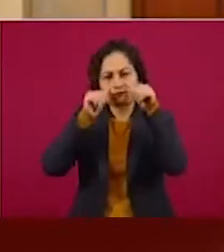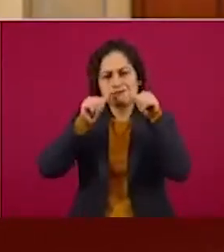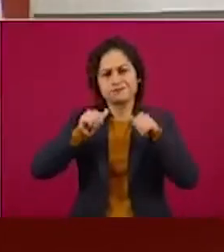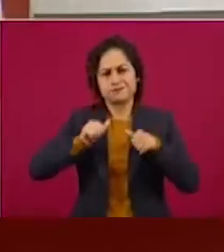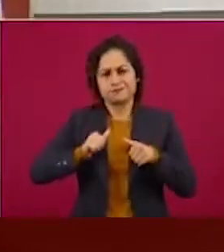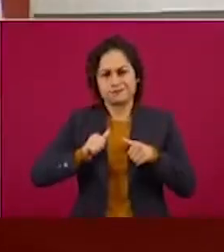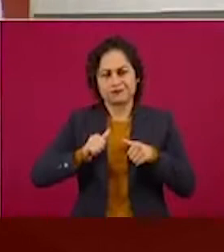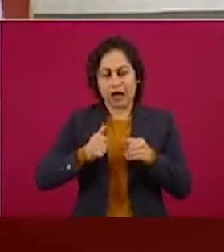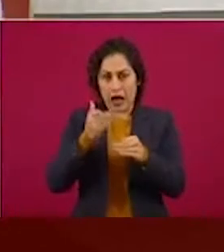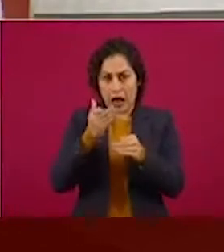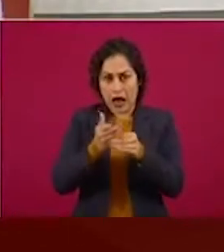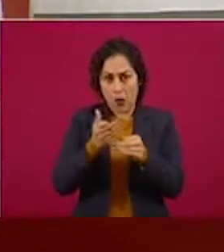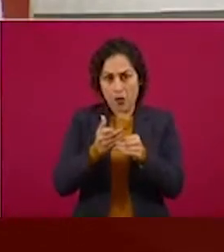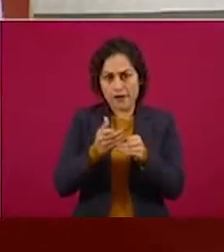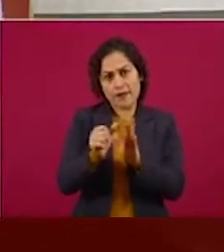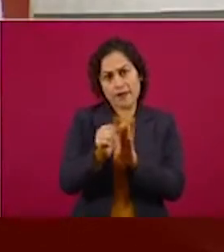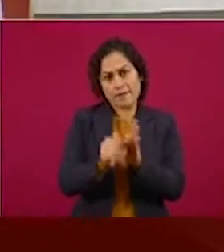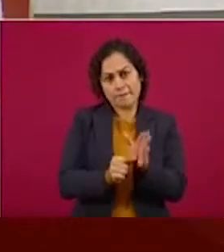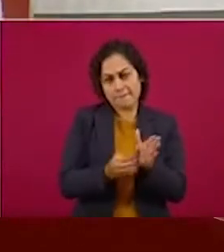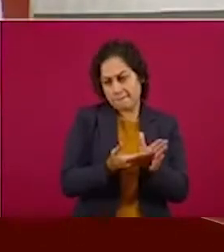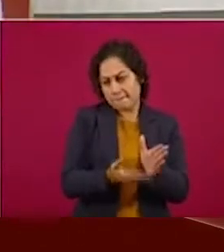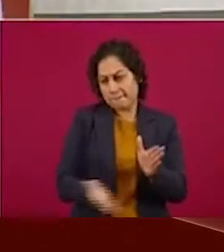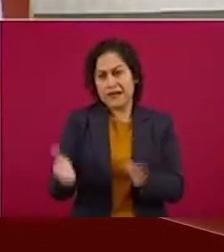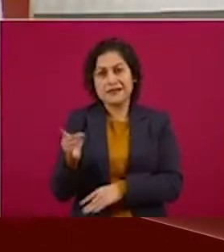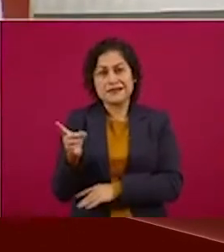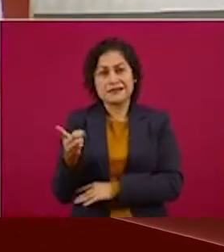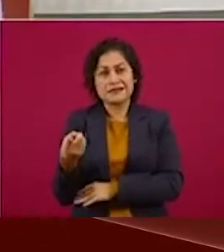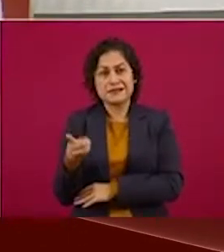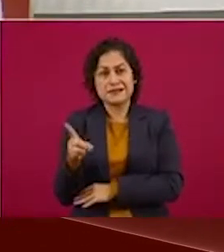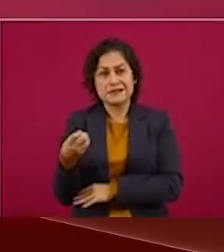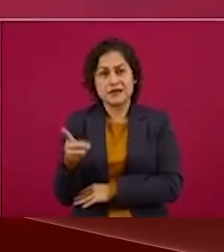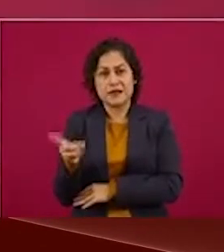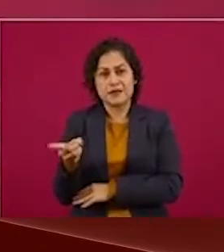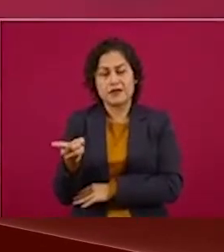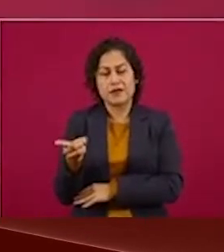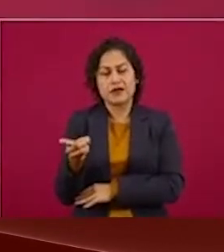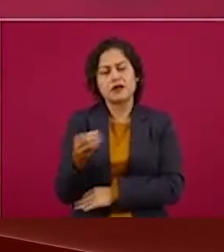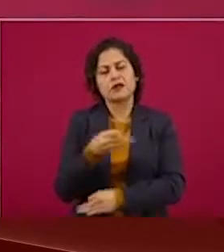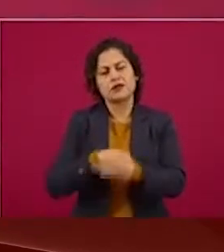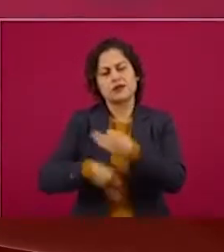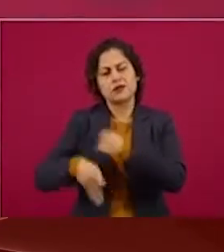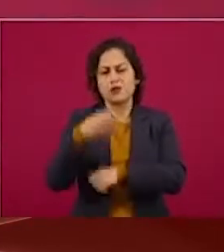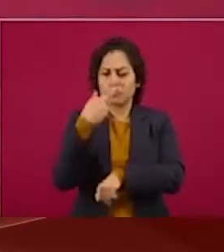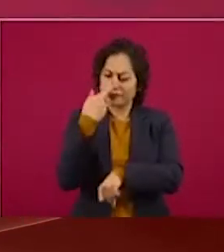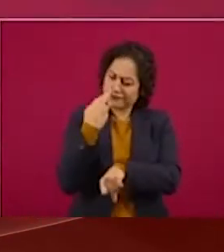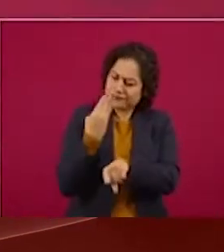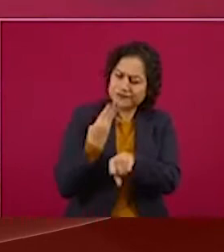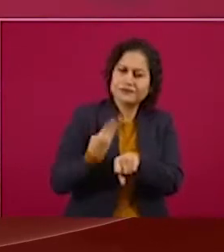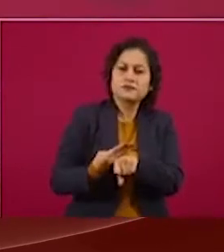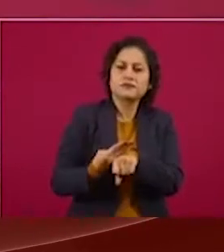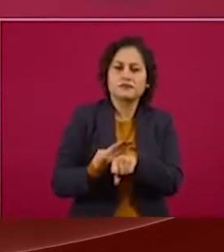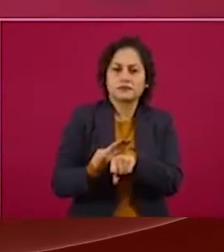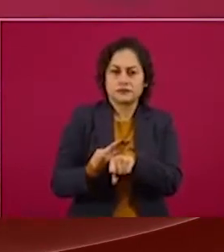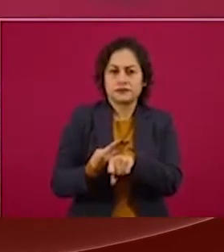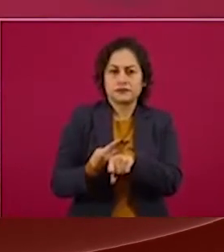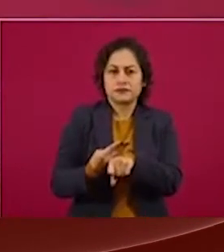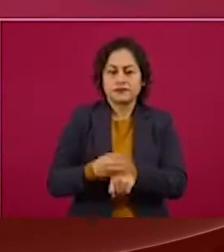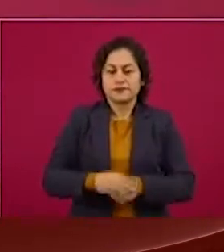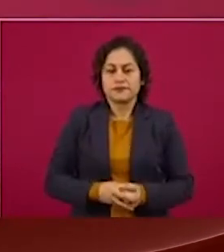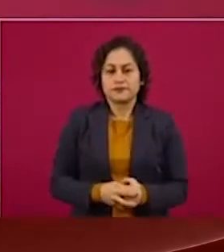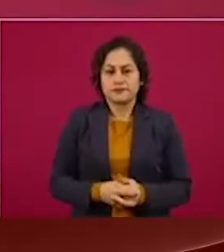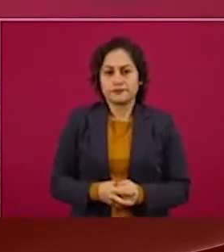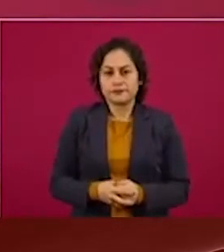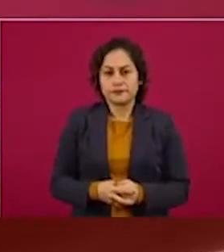Si tienen síntomas, procurar hacerse la prueba. Se están instalando kioscos con estos propósitos en la Ciudad de México y algunos